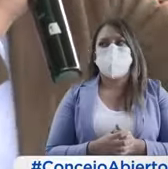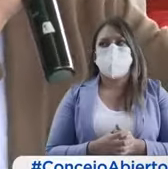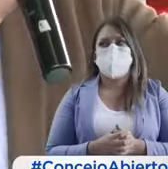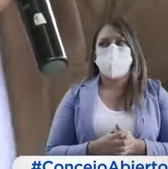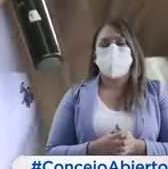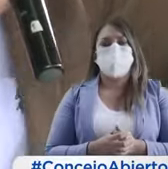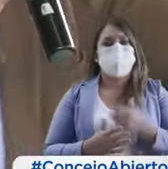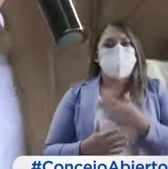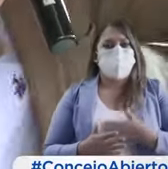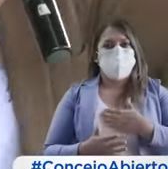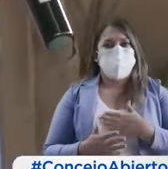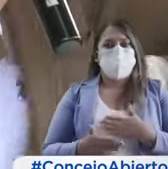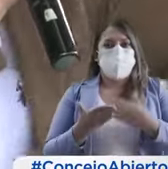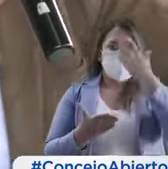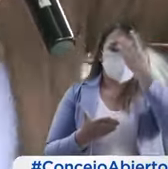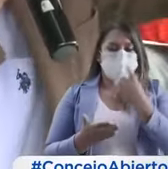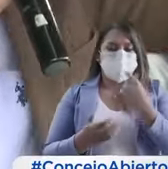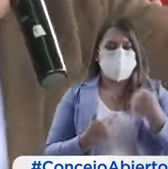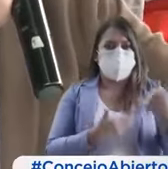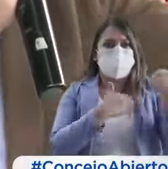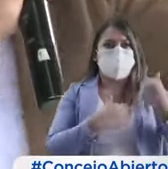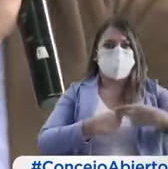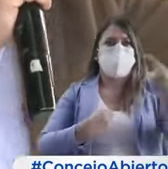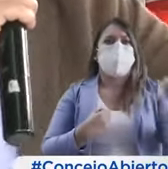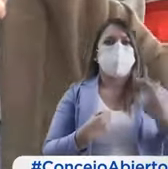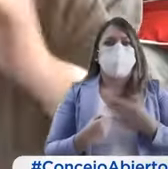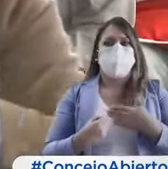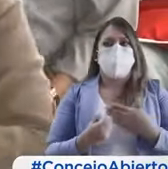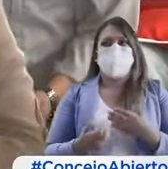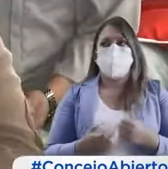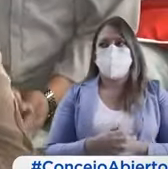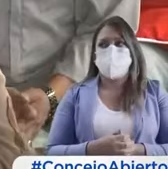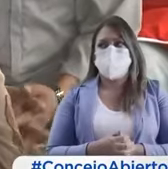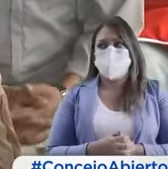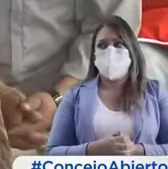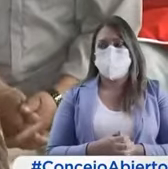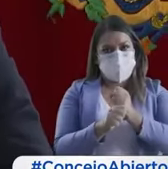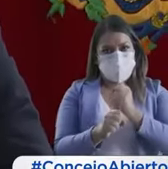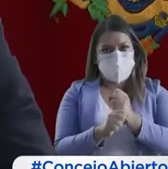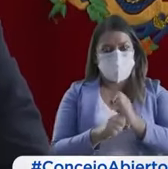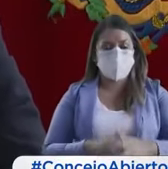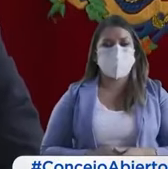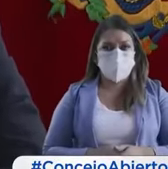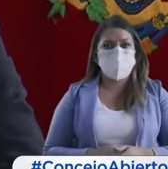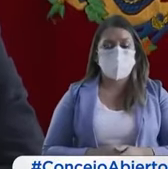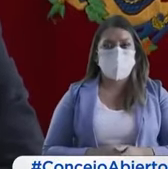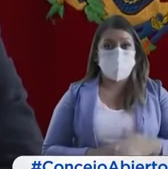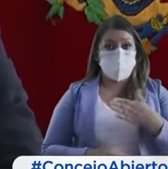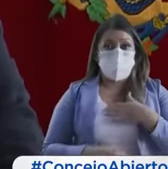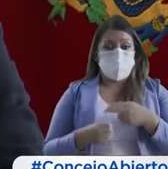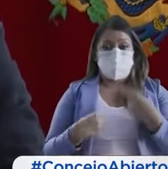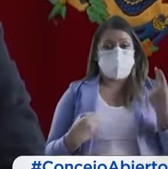Por favor, tome la decisión responsable de renunciar respetando por a Quito. Por favor, señores, ha concluido su tiempo. No voy a renunciar,